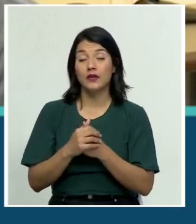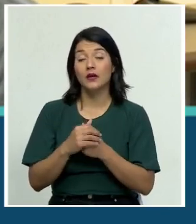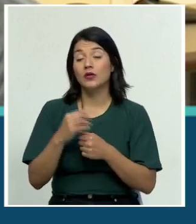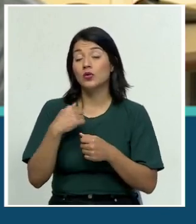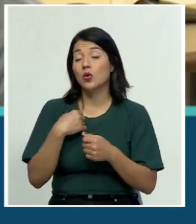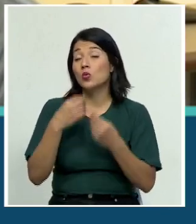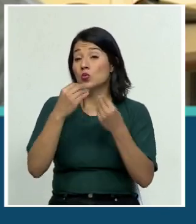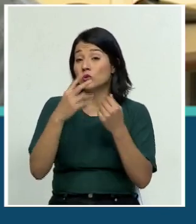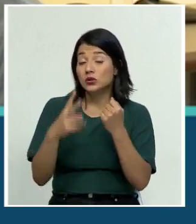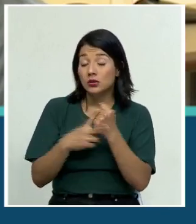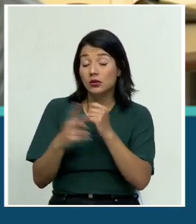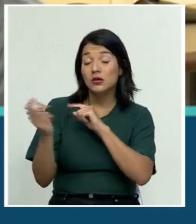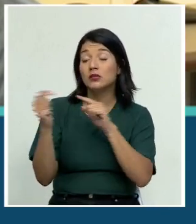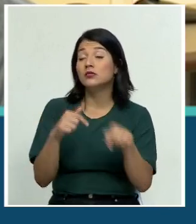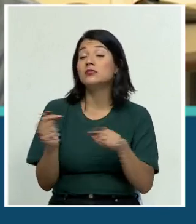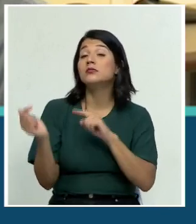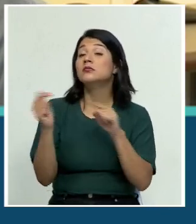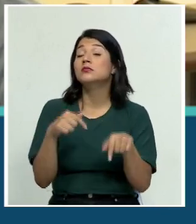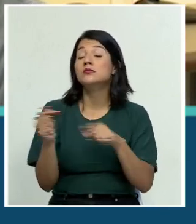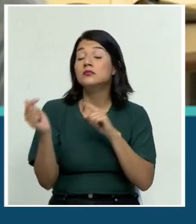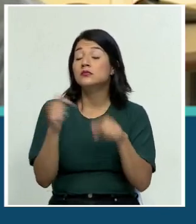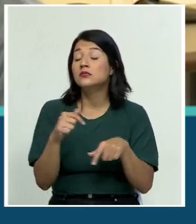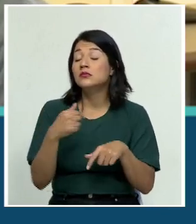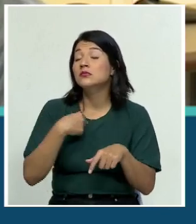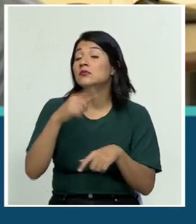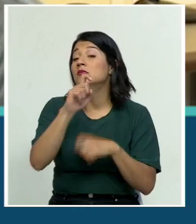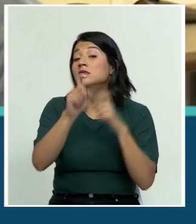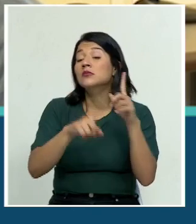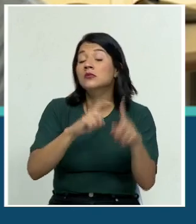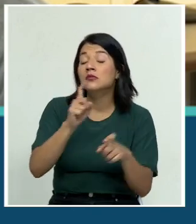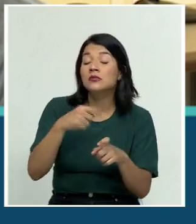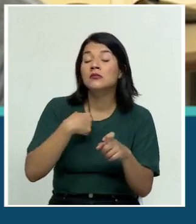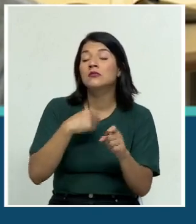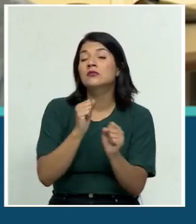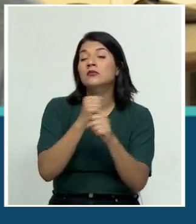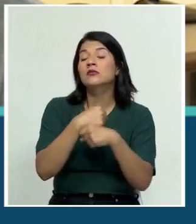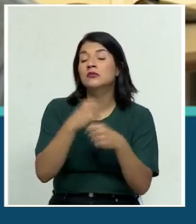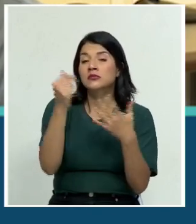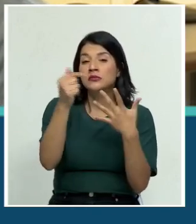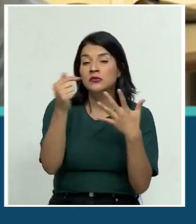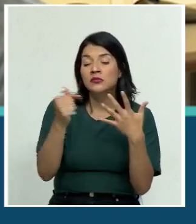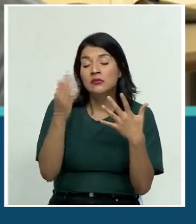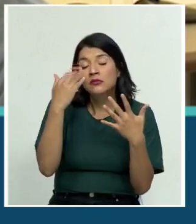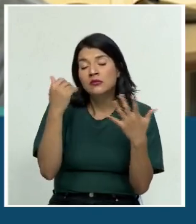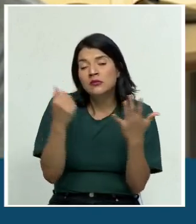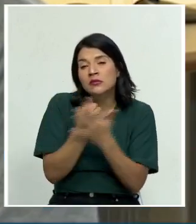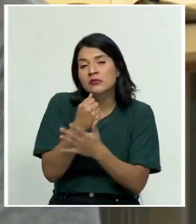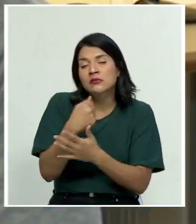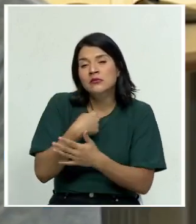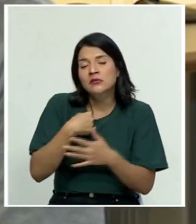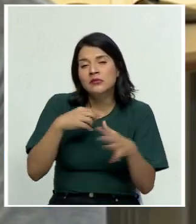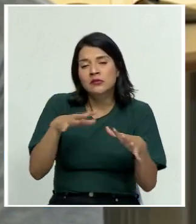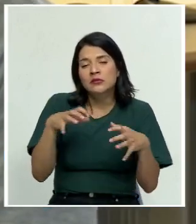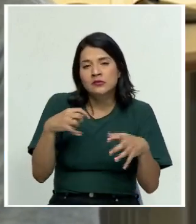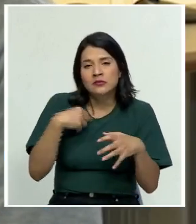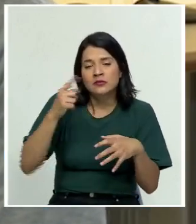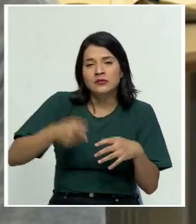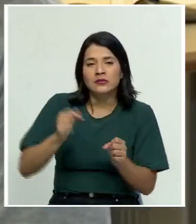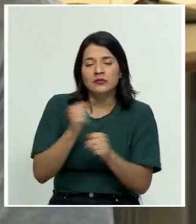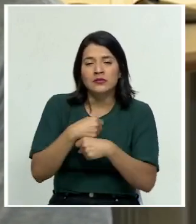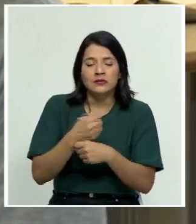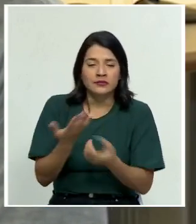frecuentemente viniendo, que pregunto, que hago esto y el otro, porque hey, desgraciadamente el interesado soy yo y tengo que hacerlo.